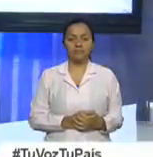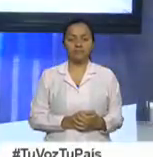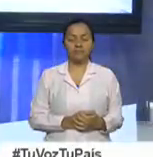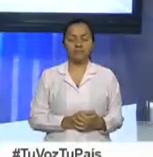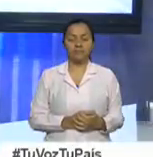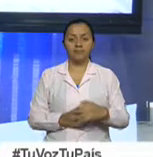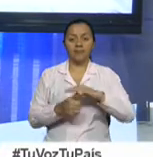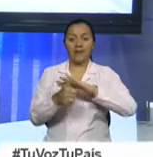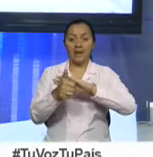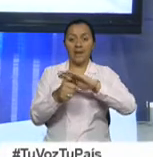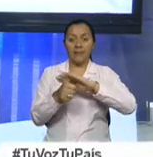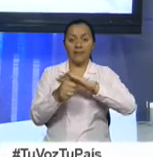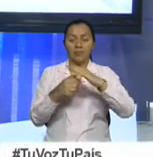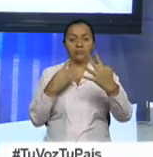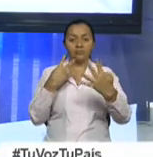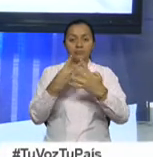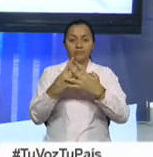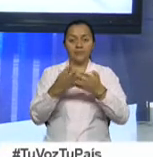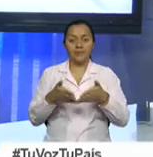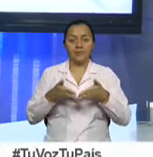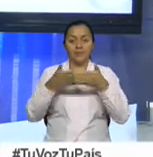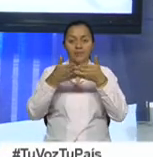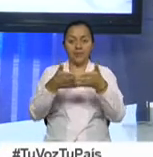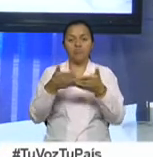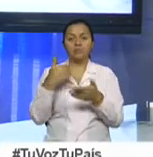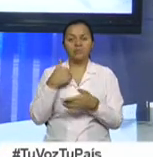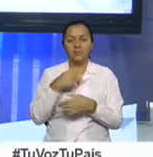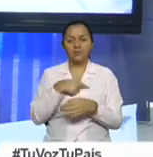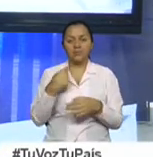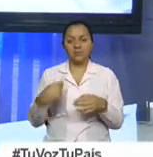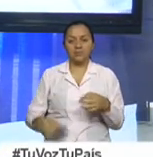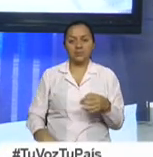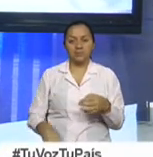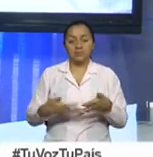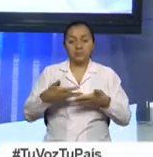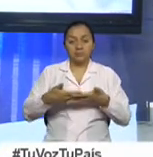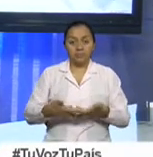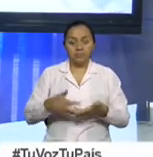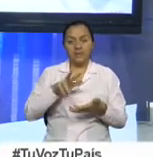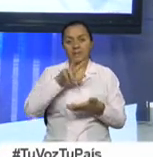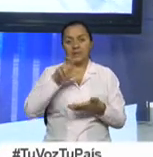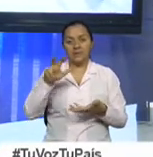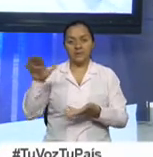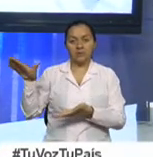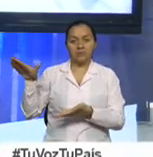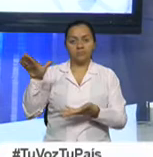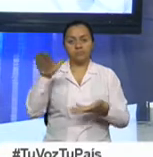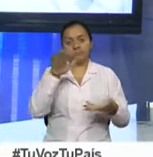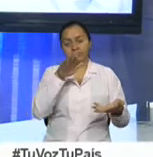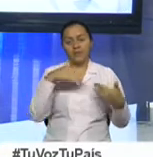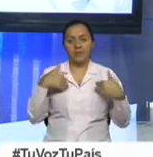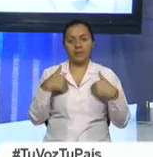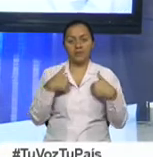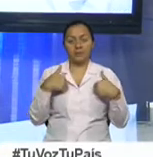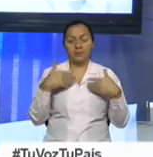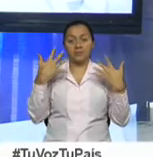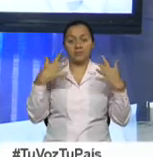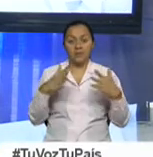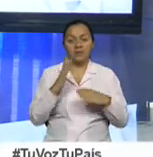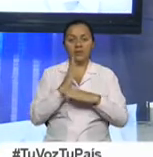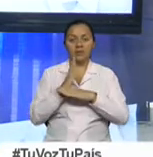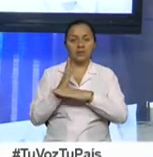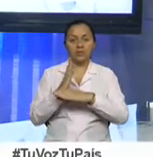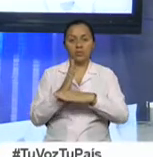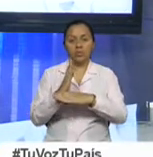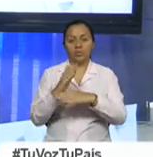En Galápagos se detuvo a una embarcación proveniente de China con una carga de 300 toneladas de fauna marina, entre ellos tiburones